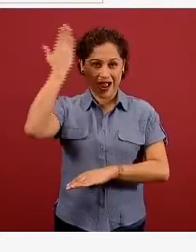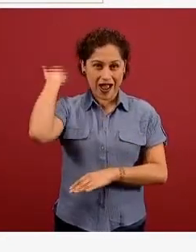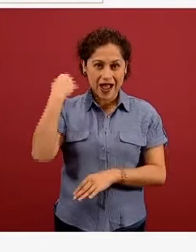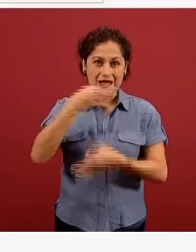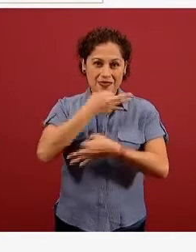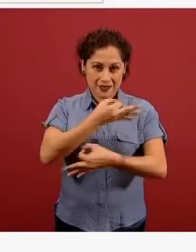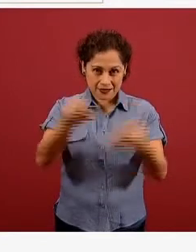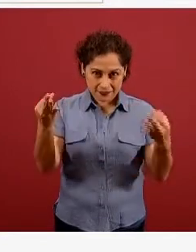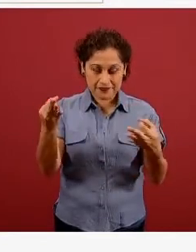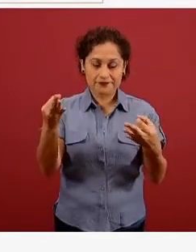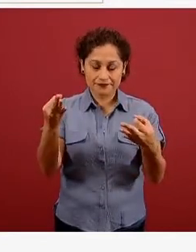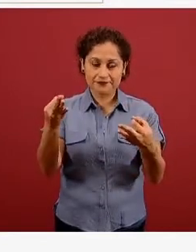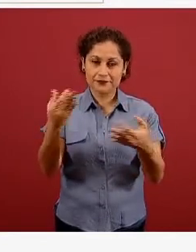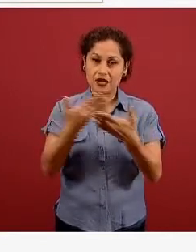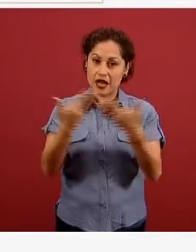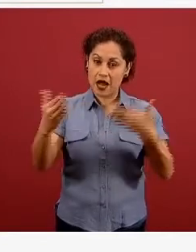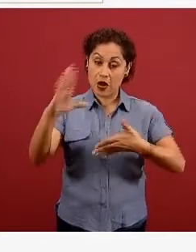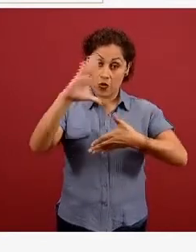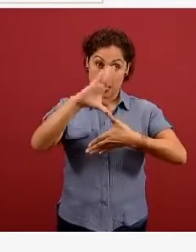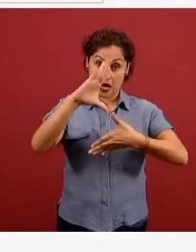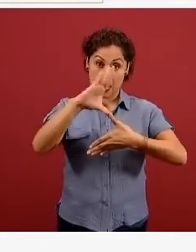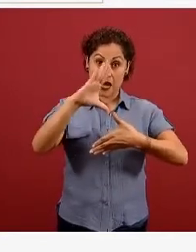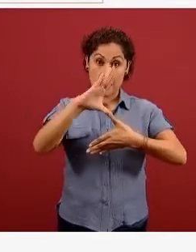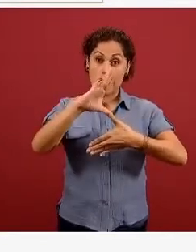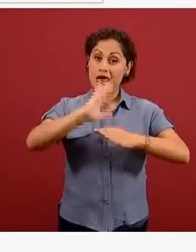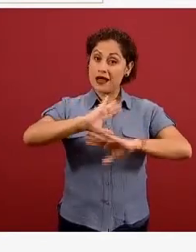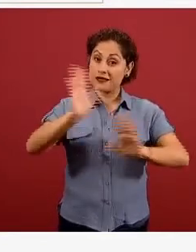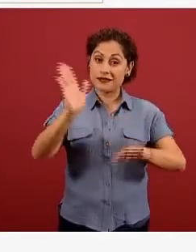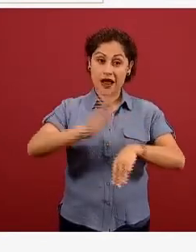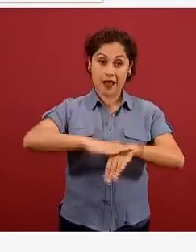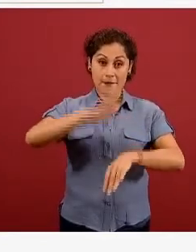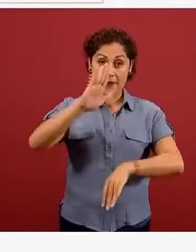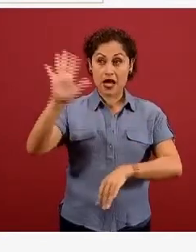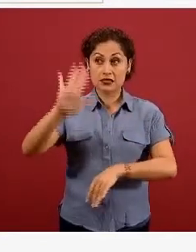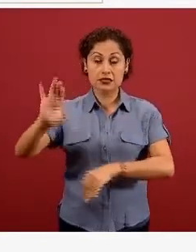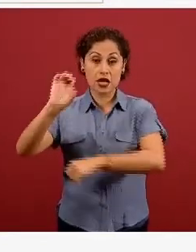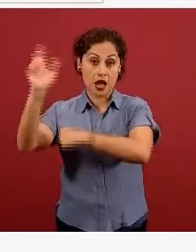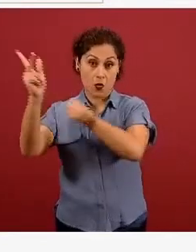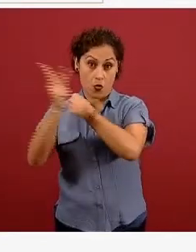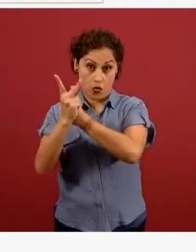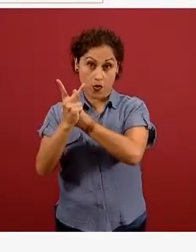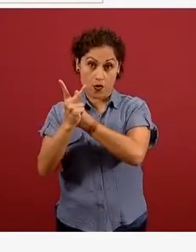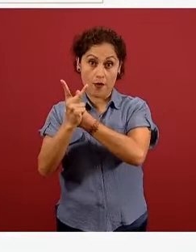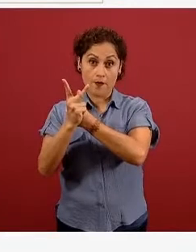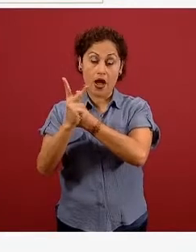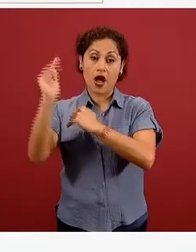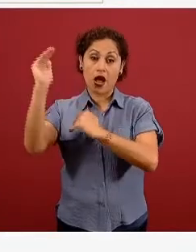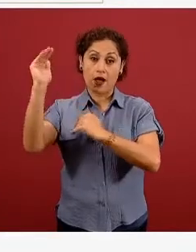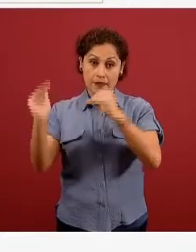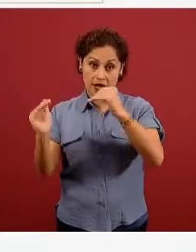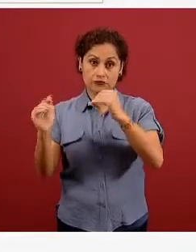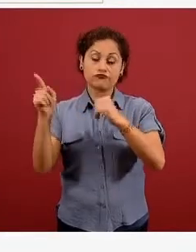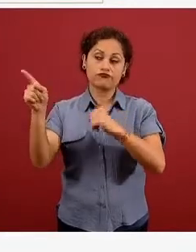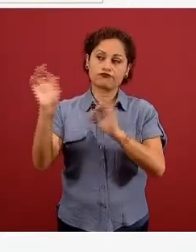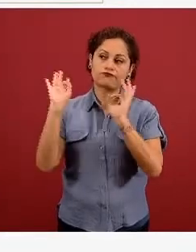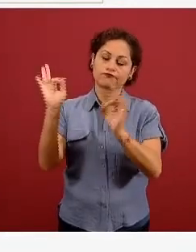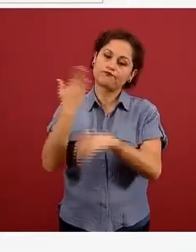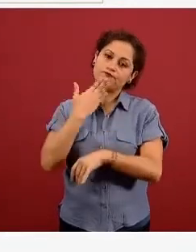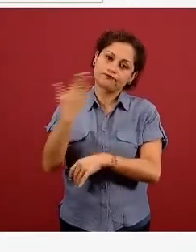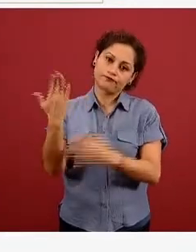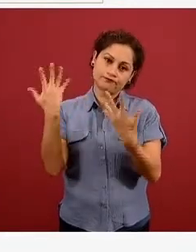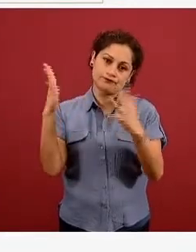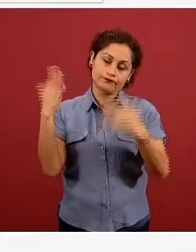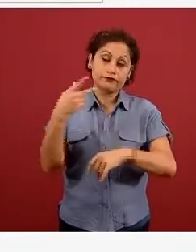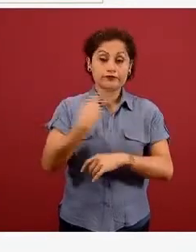está ya en mayor actividad respecto a la región europea. Esto es buena noticia para Europa, no necesariamente